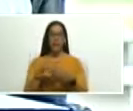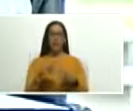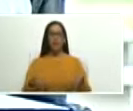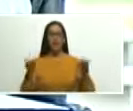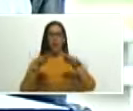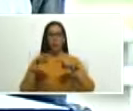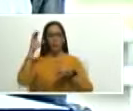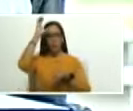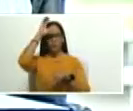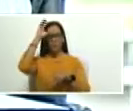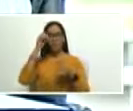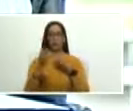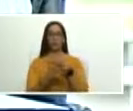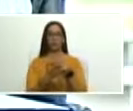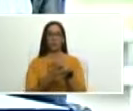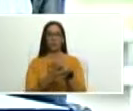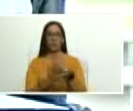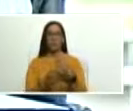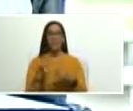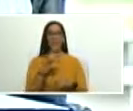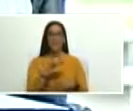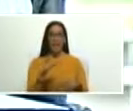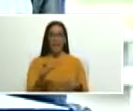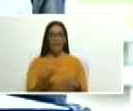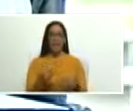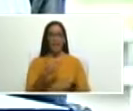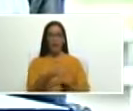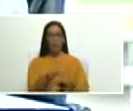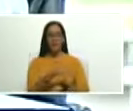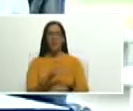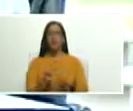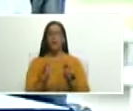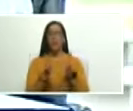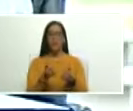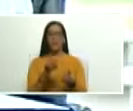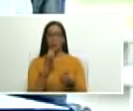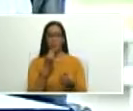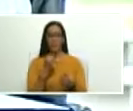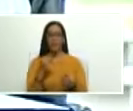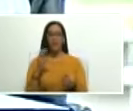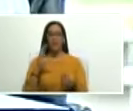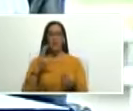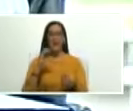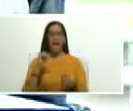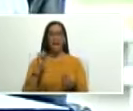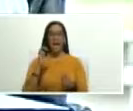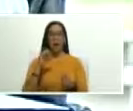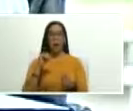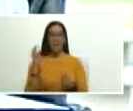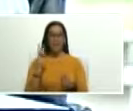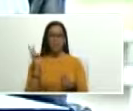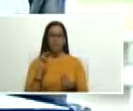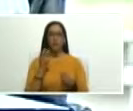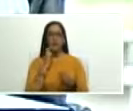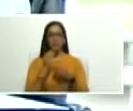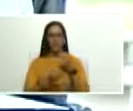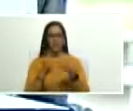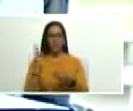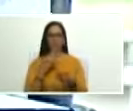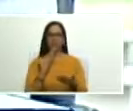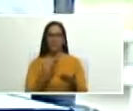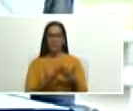con tecnología y bueno, la gente afuera comience a comer no solo cacao venezolano, chocolate hecho en Venezuela. Muchas gracias por la